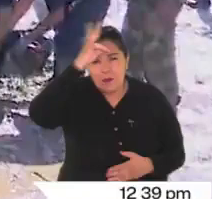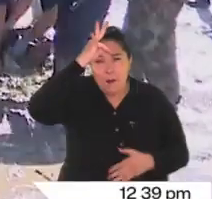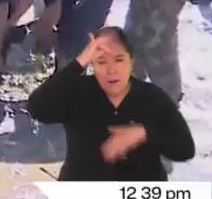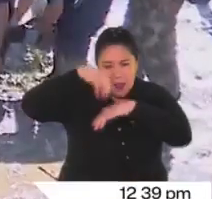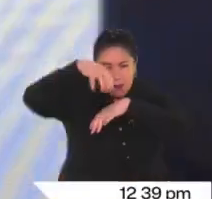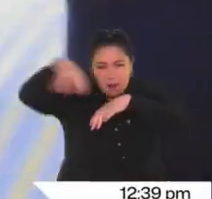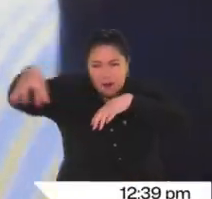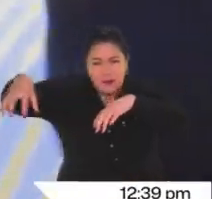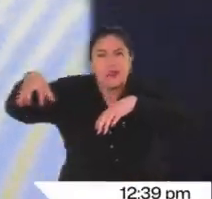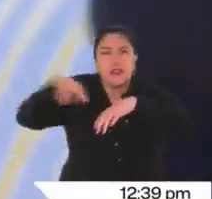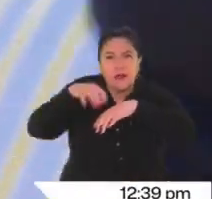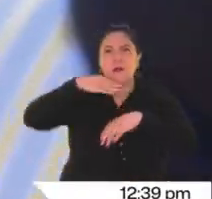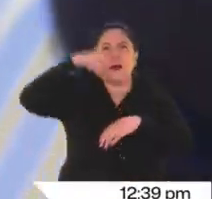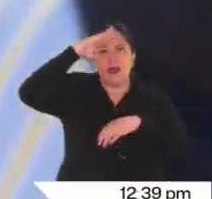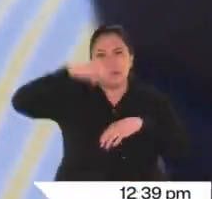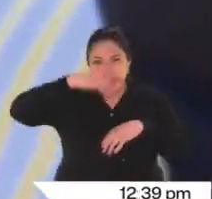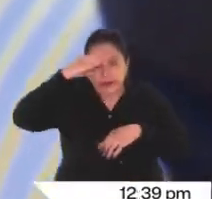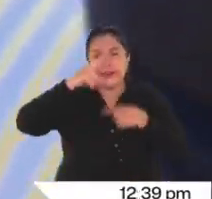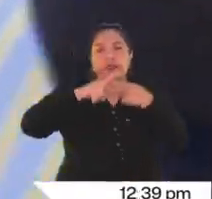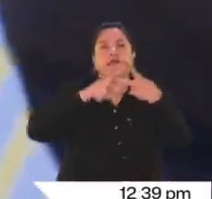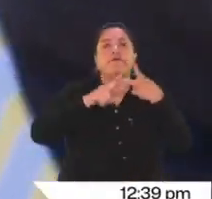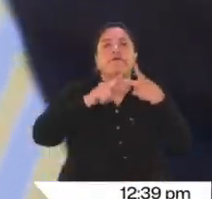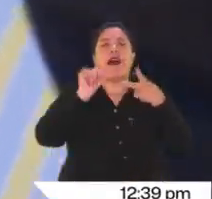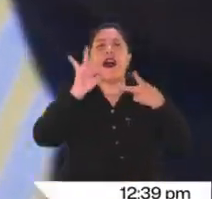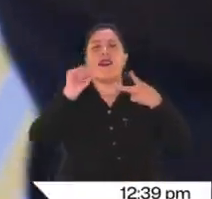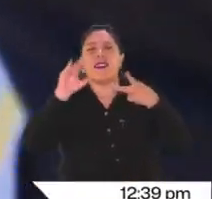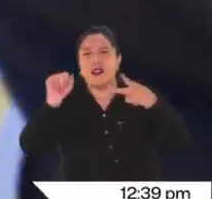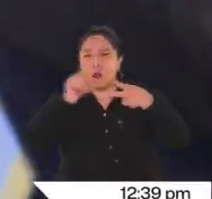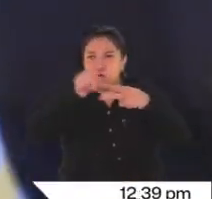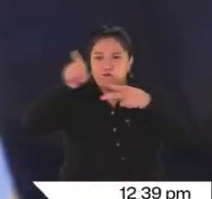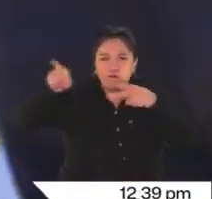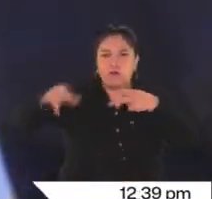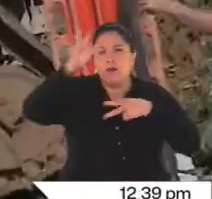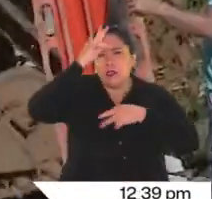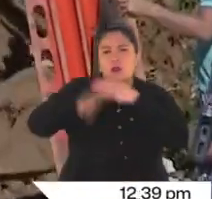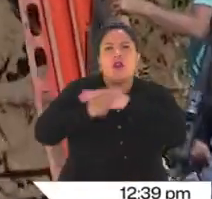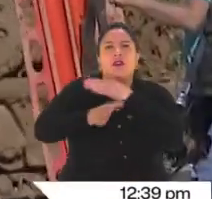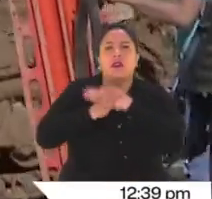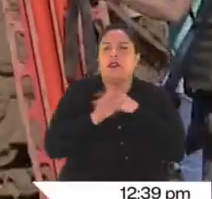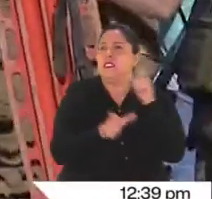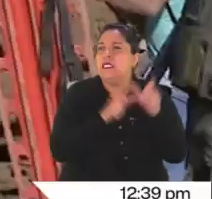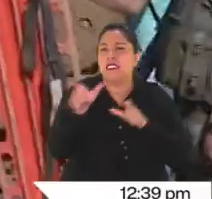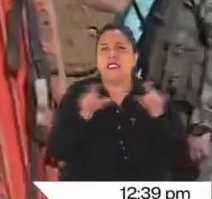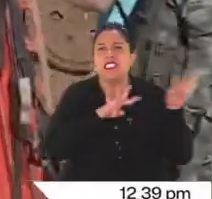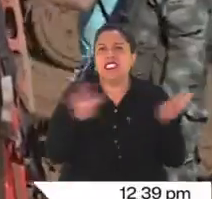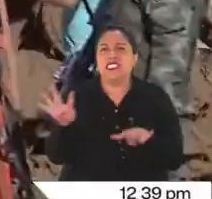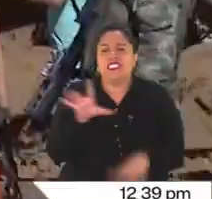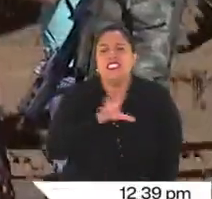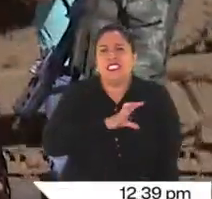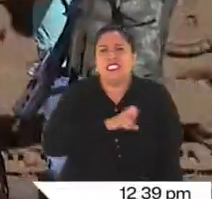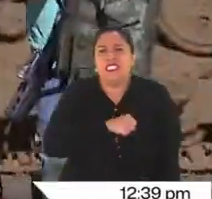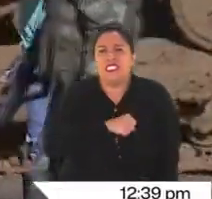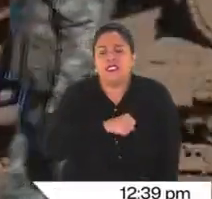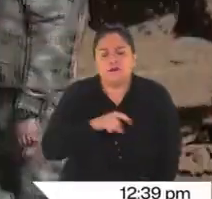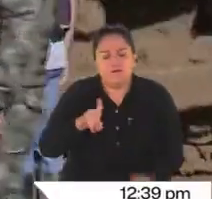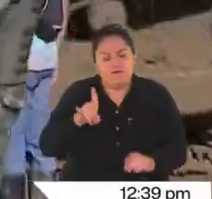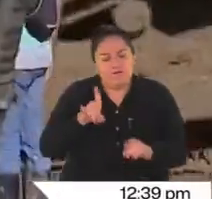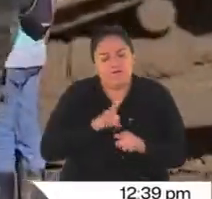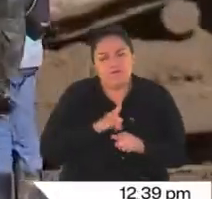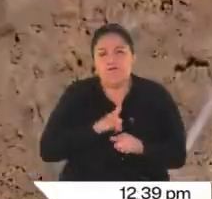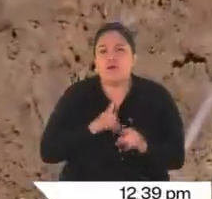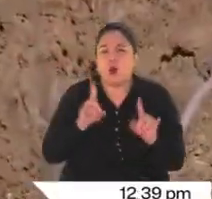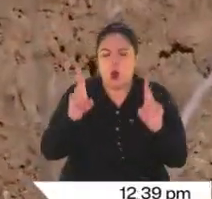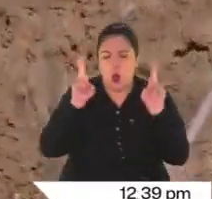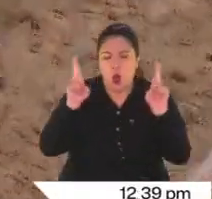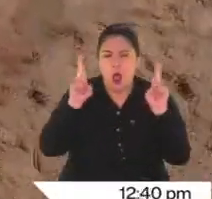de Atrato y Medellín. En este oscuro capítulo, la comunidad se abraza en el dolor compartido, esperando un rayo de